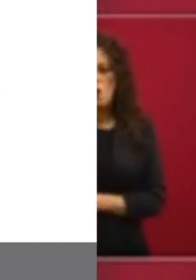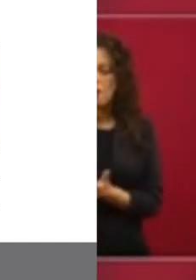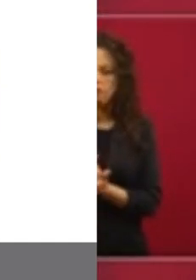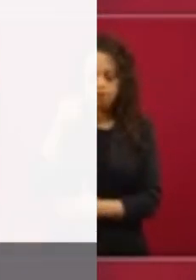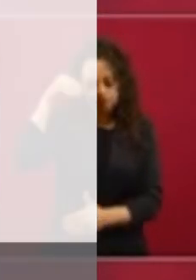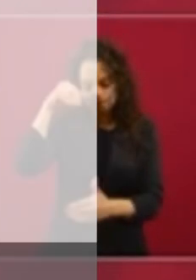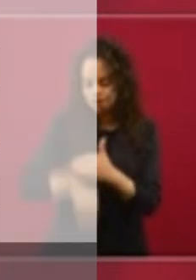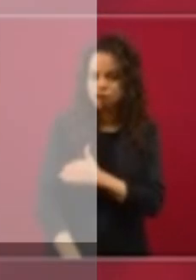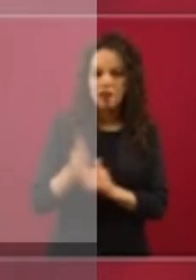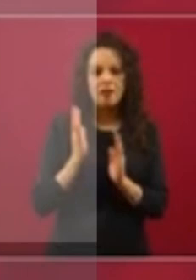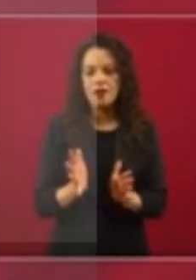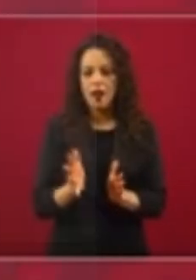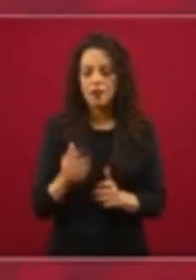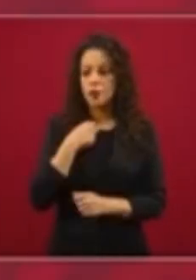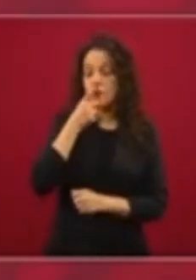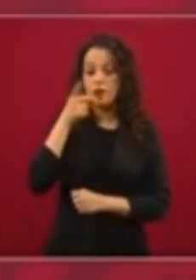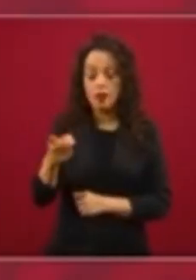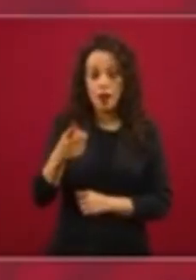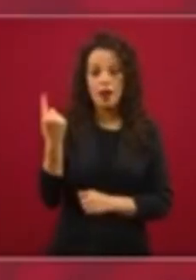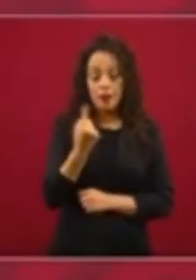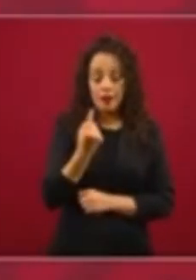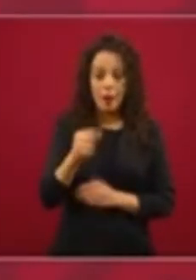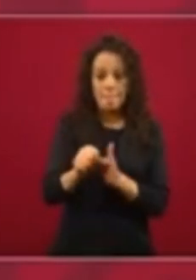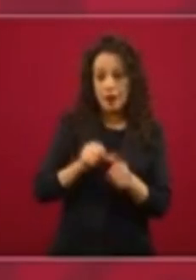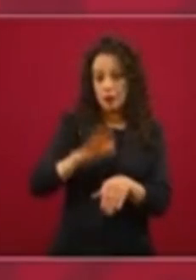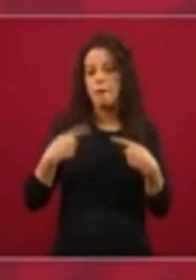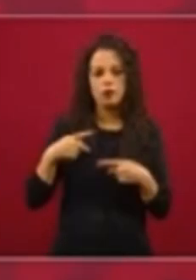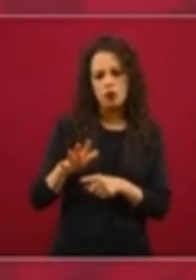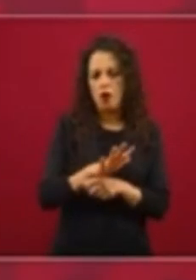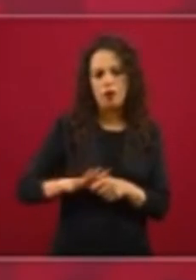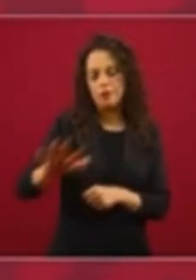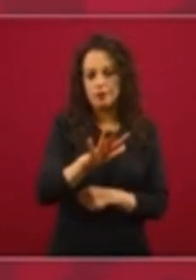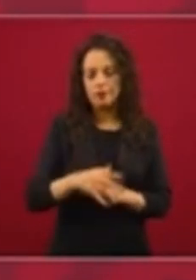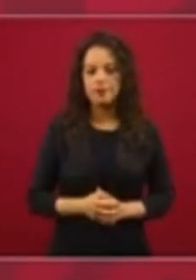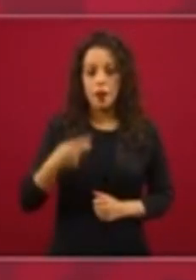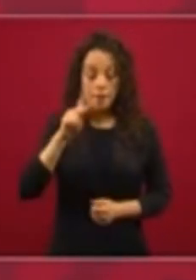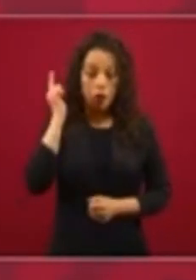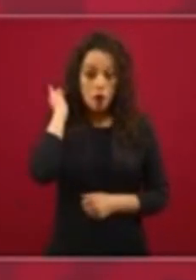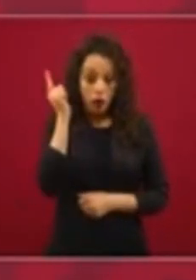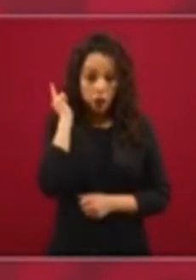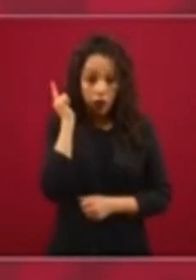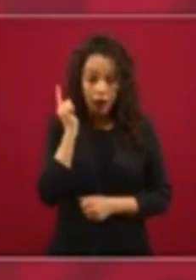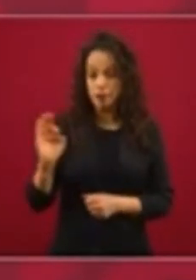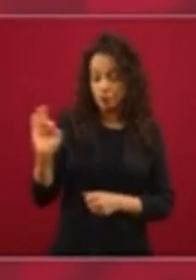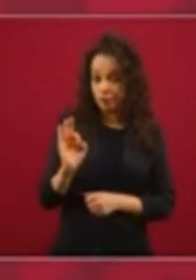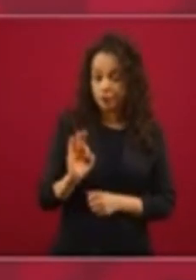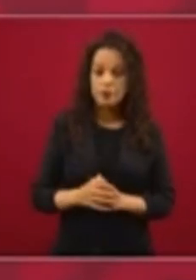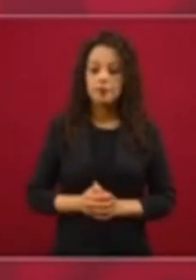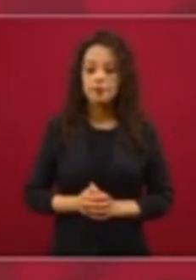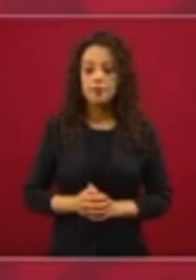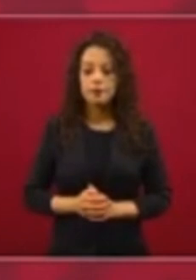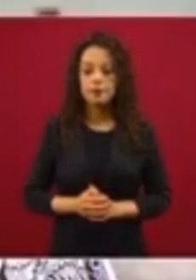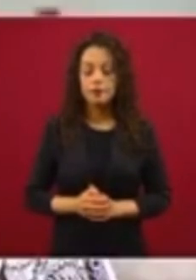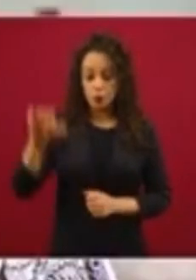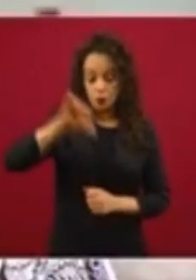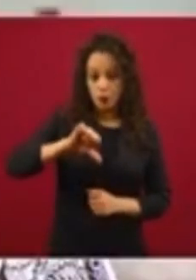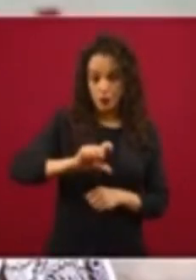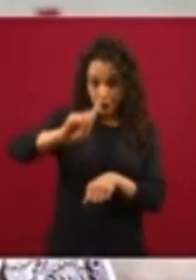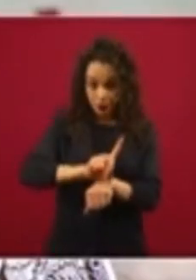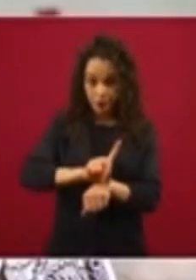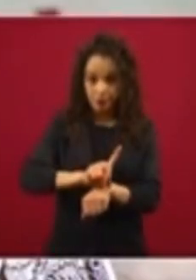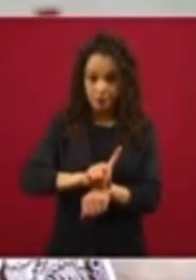que el peor mes para la economía fue abril. Y espero que a partir de hoy,